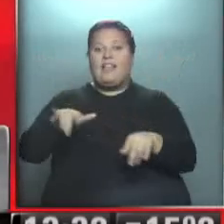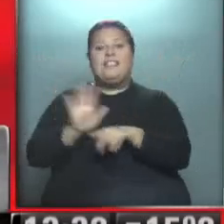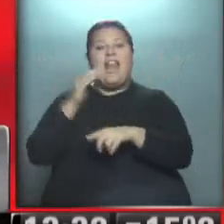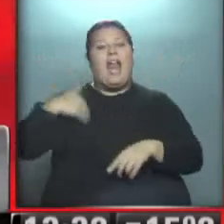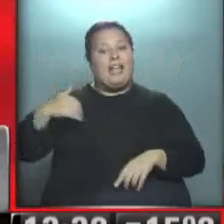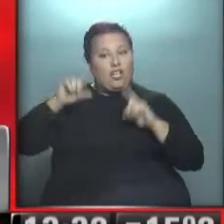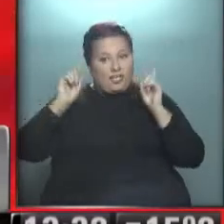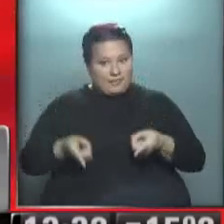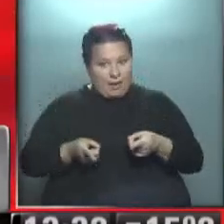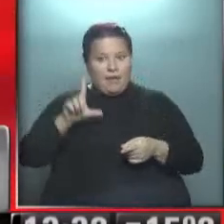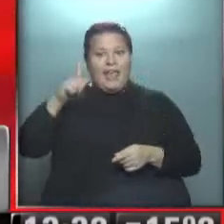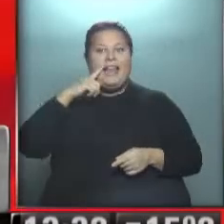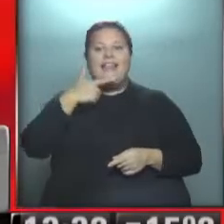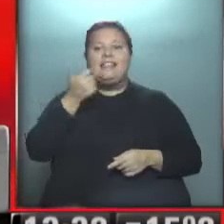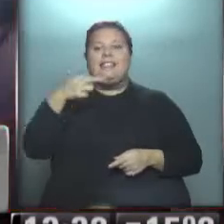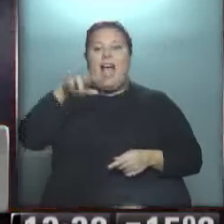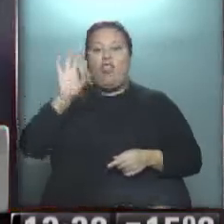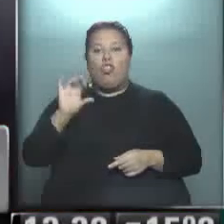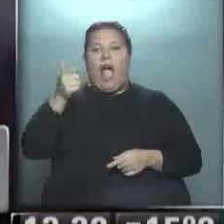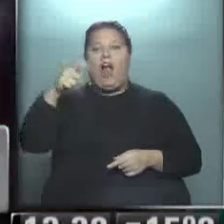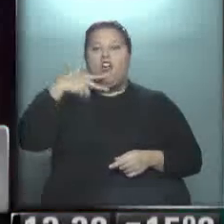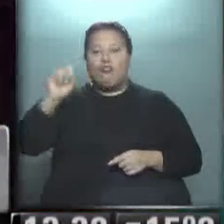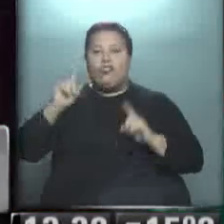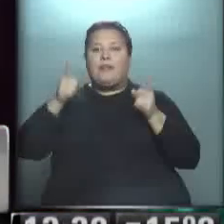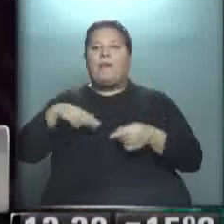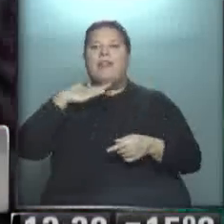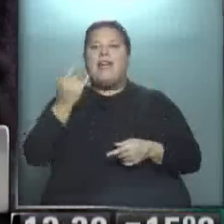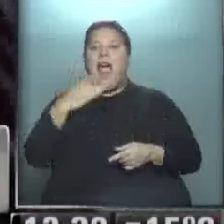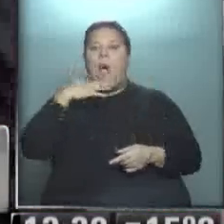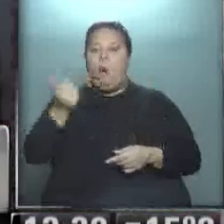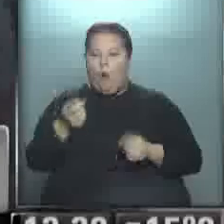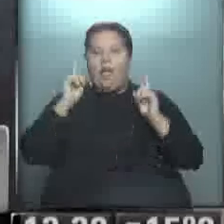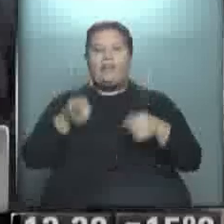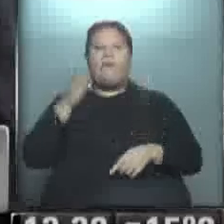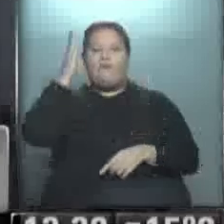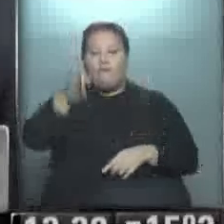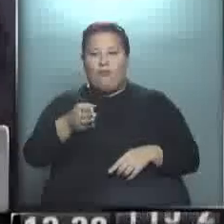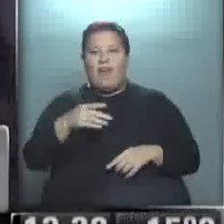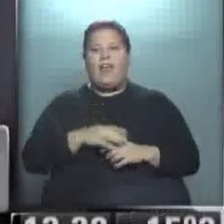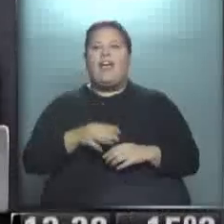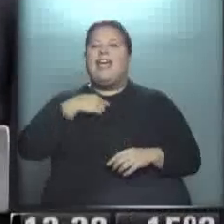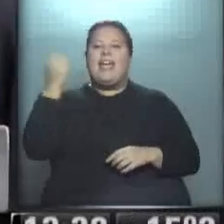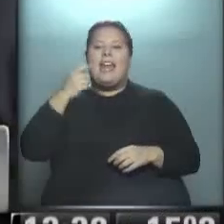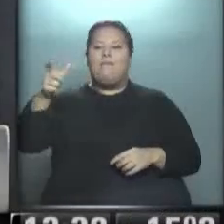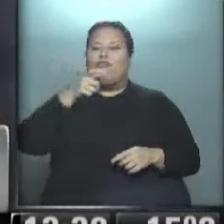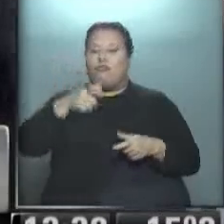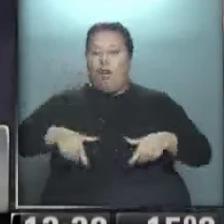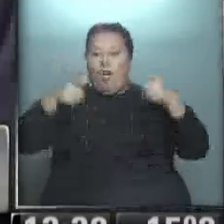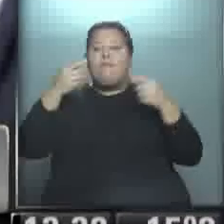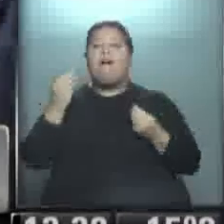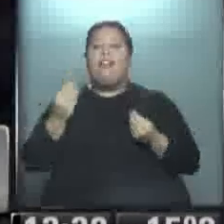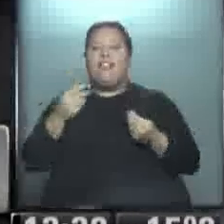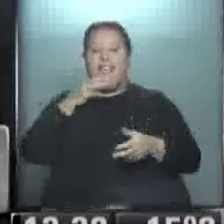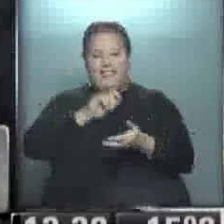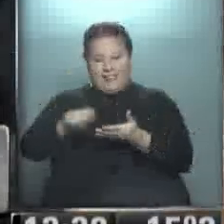hay que decir que Lisandro Alonso está presentando Jauja con Viggo Mortensen, que anduvo por allí con un cartelito que decía queremos la copa, por supuesto que con